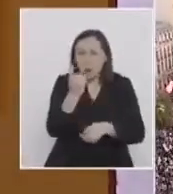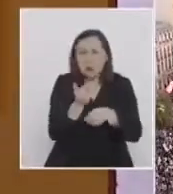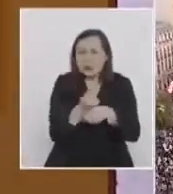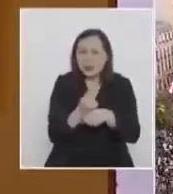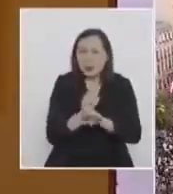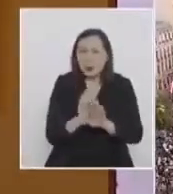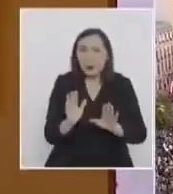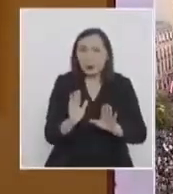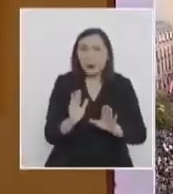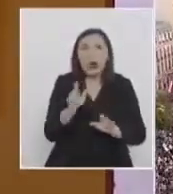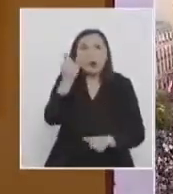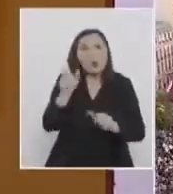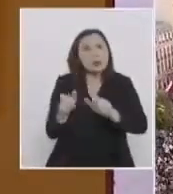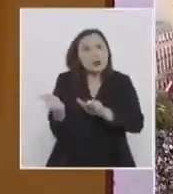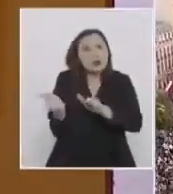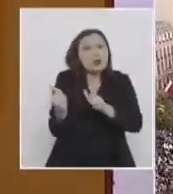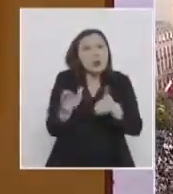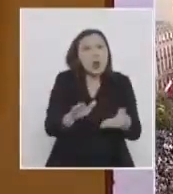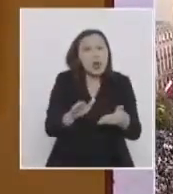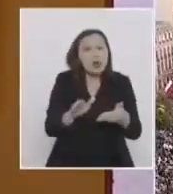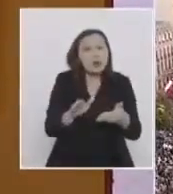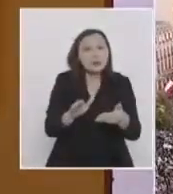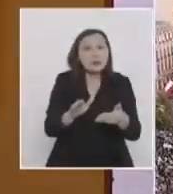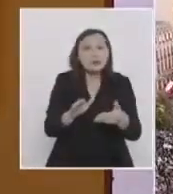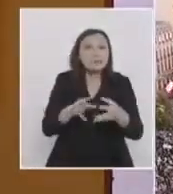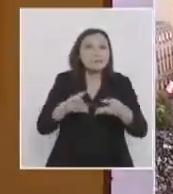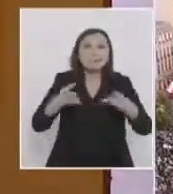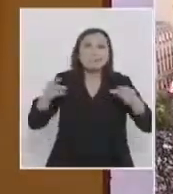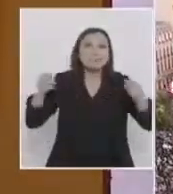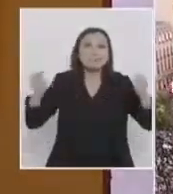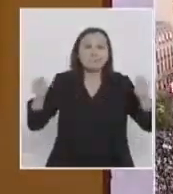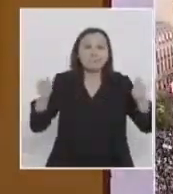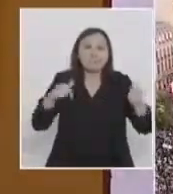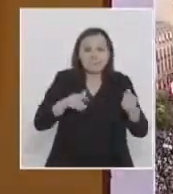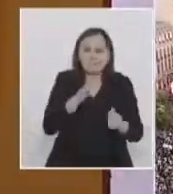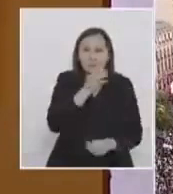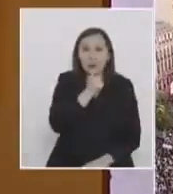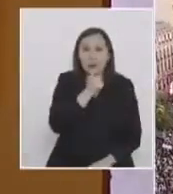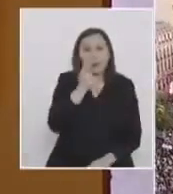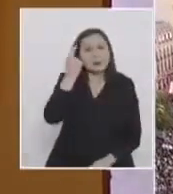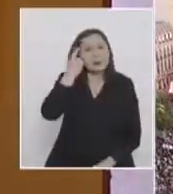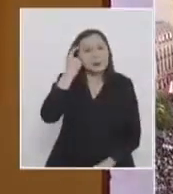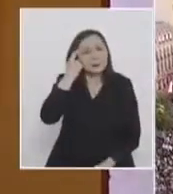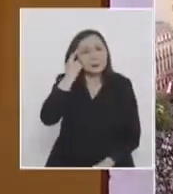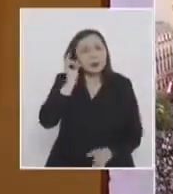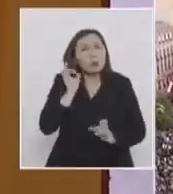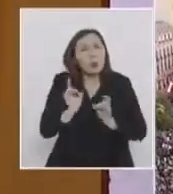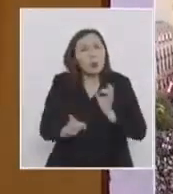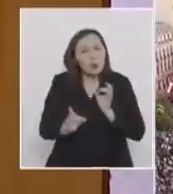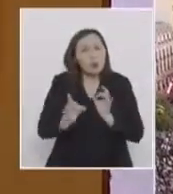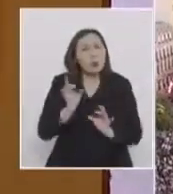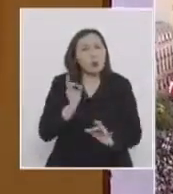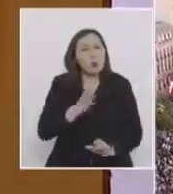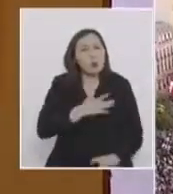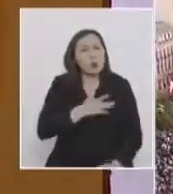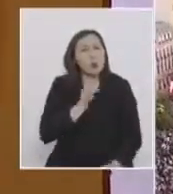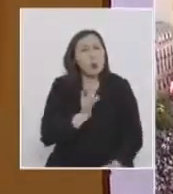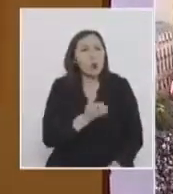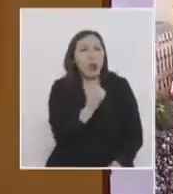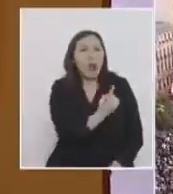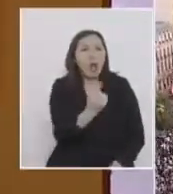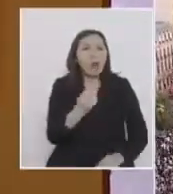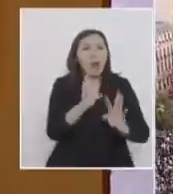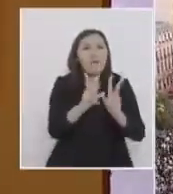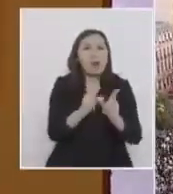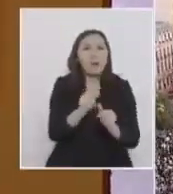por un segundo en quienes se han ido, en quienes nos han dejado. Pensemos en el dolor que tiene cada familia en